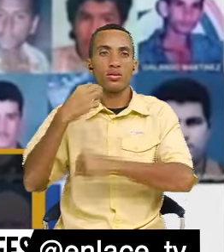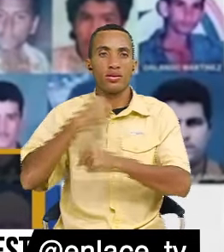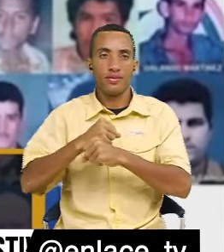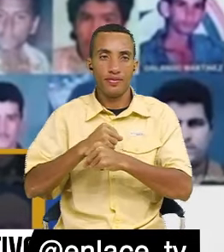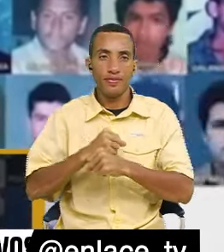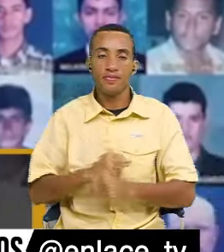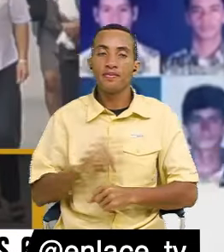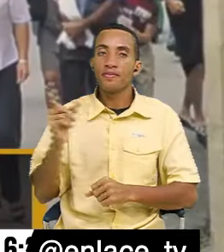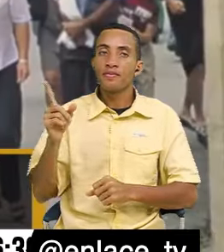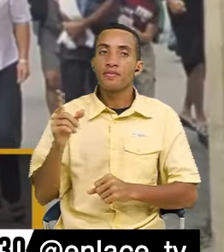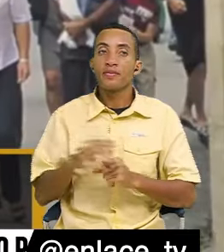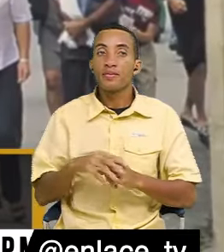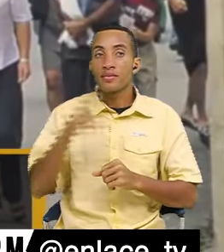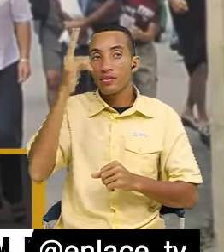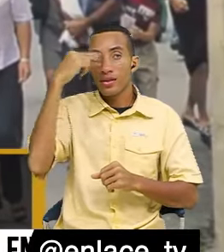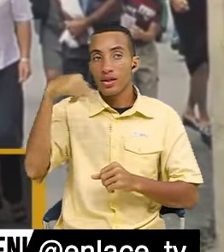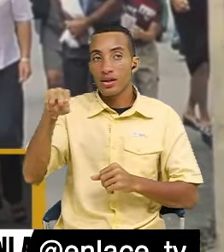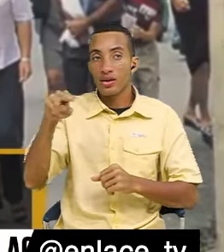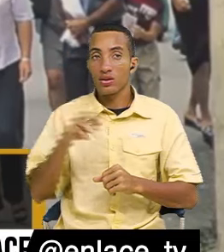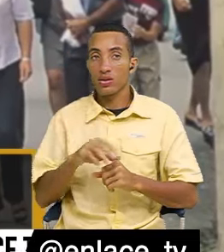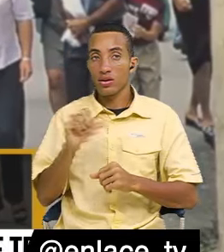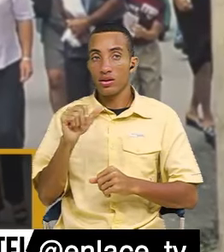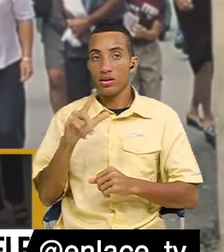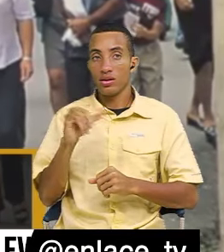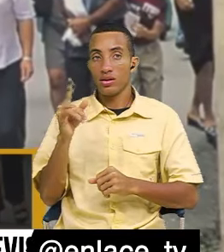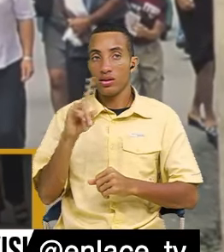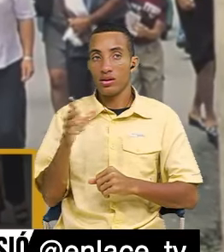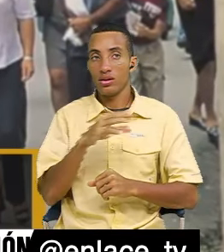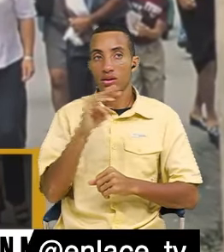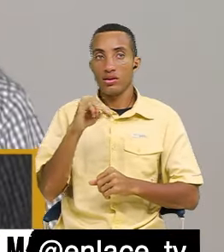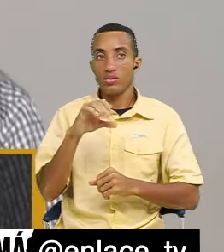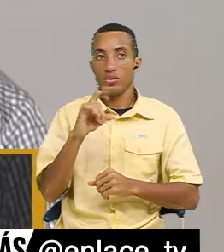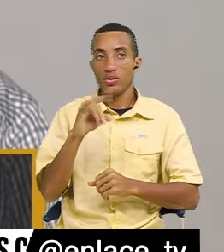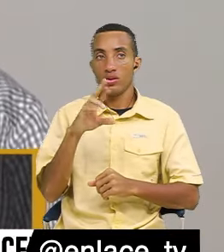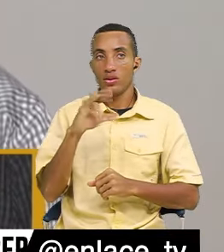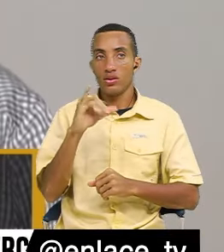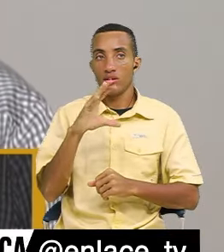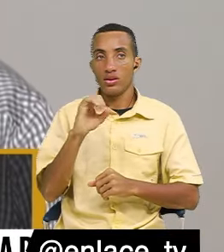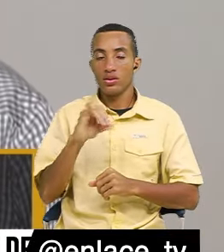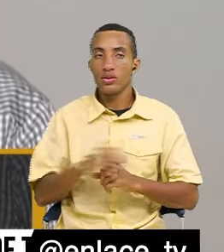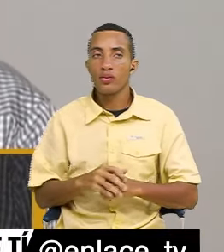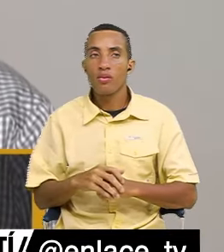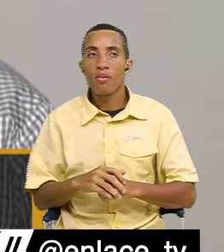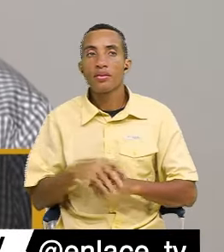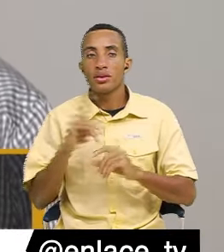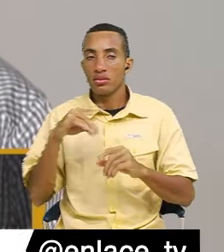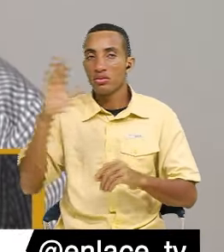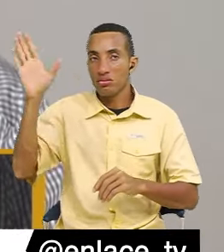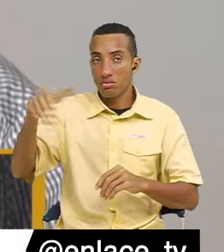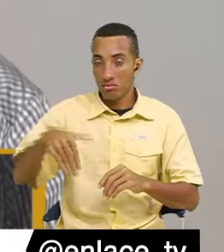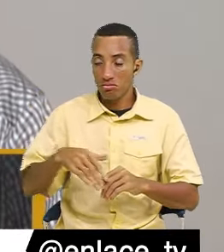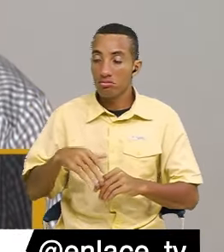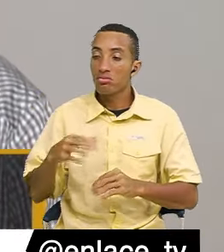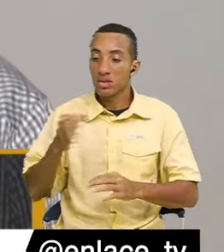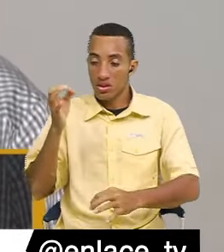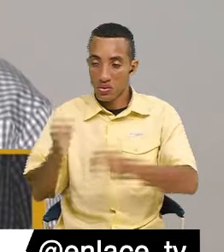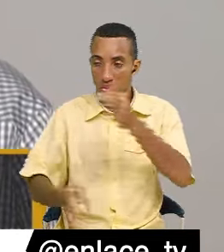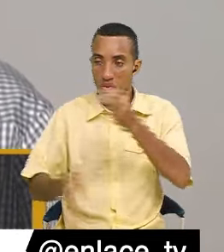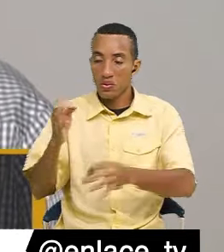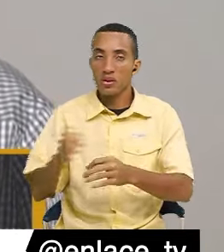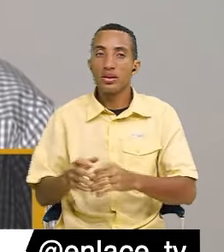a este proceso, se dijo que se trata de alias Mauricio, quien se encuentra privado de la libertad. Se le llama por esos hechos, específicamente por homicidio